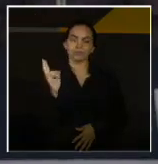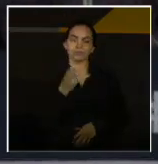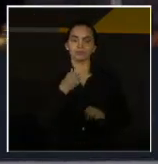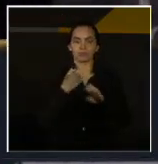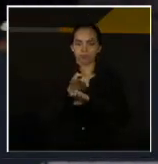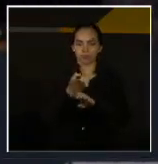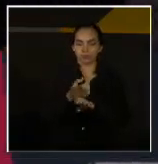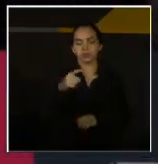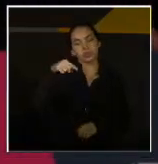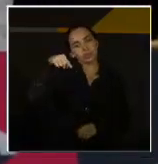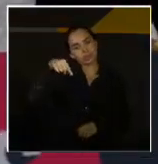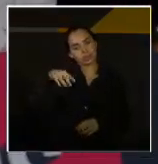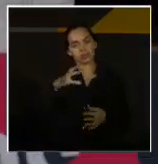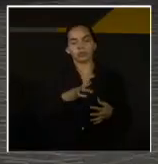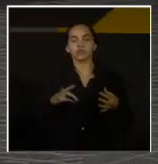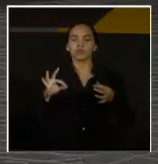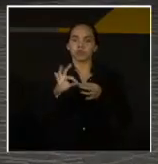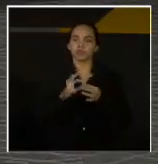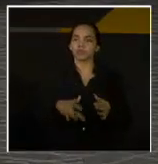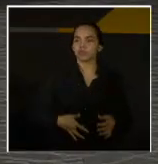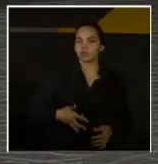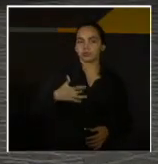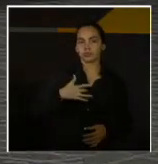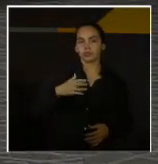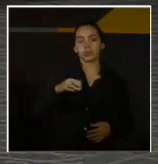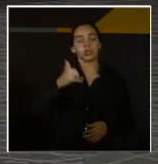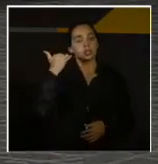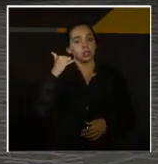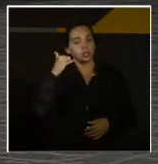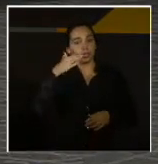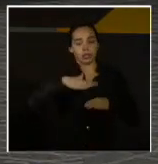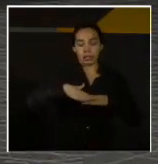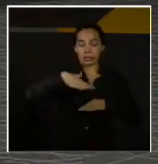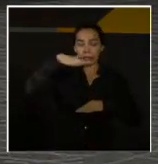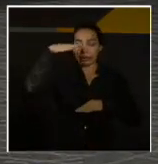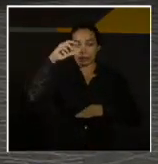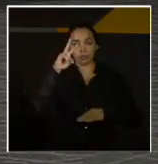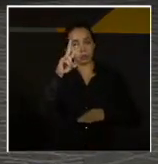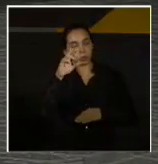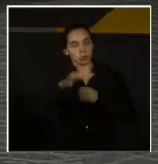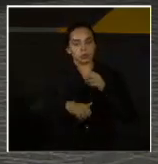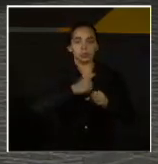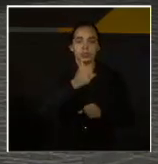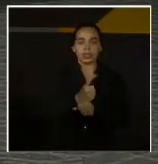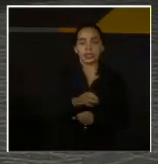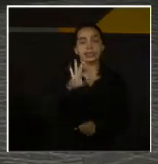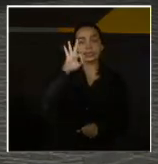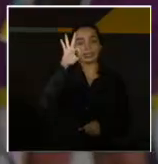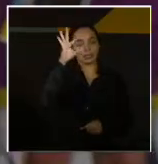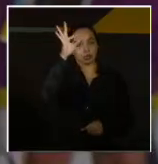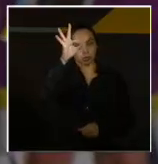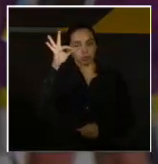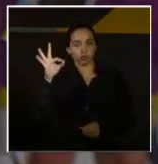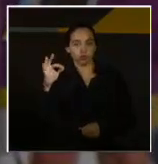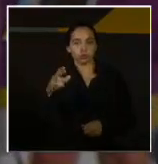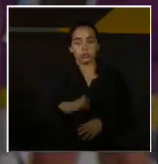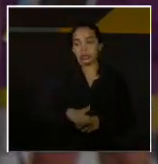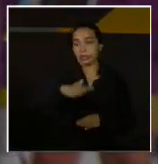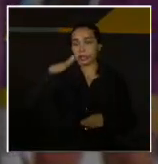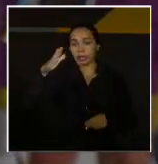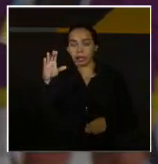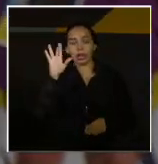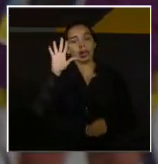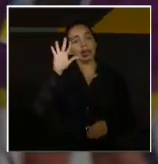En ese sentido, Yucatán tiene un avance del 2012 al 2014 de 3 puntos porcentuales. Pasamos a